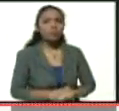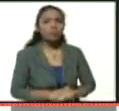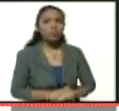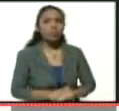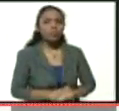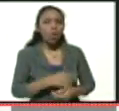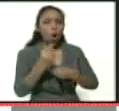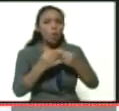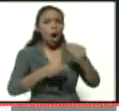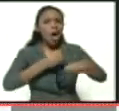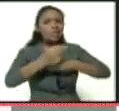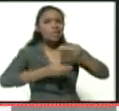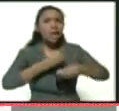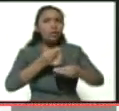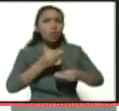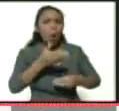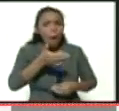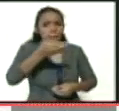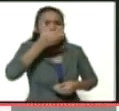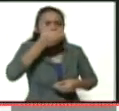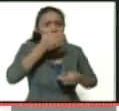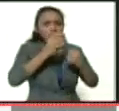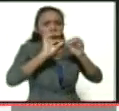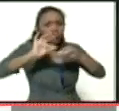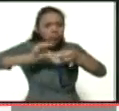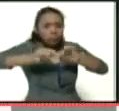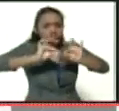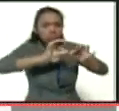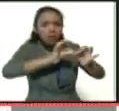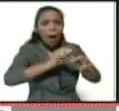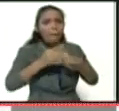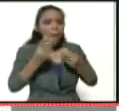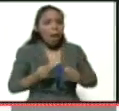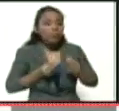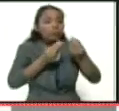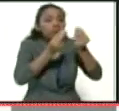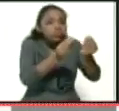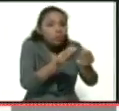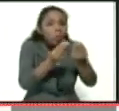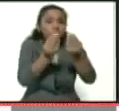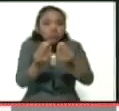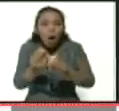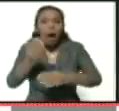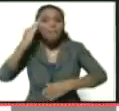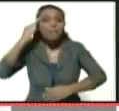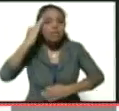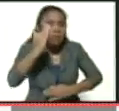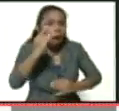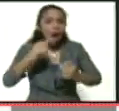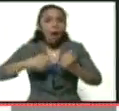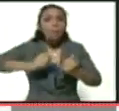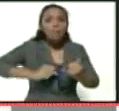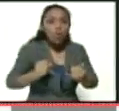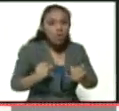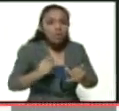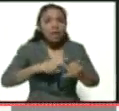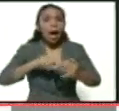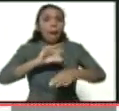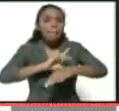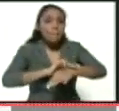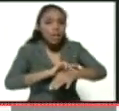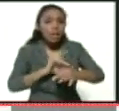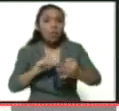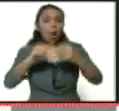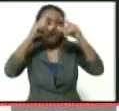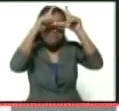¿cómo se llama? Haciendo tapabocas, uh-huh, para entregárselos al soldado, al policía, al médico, a